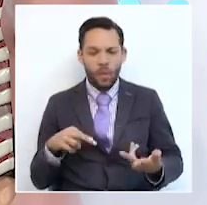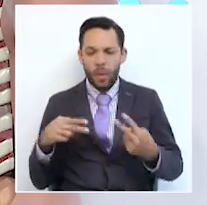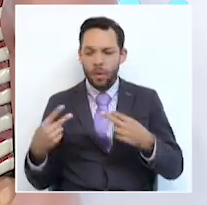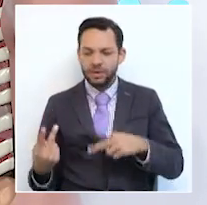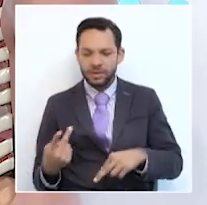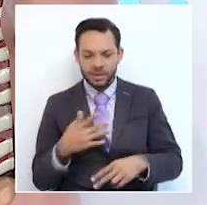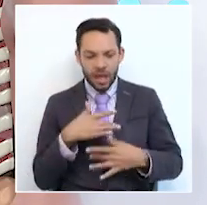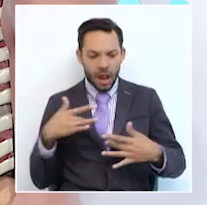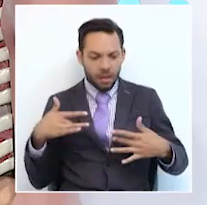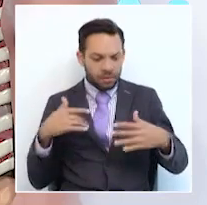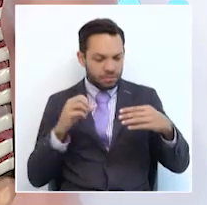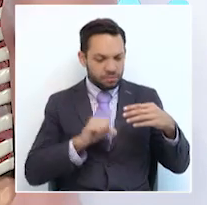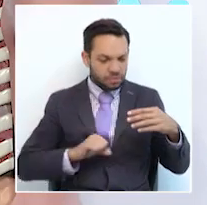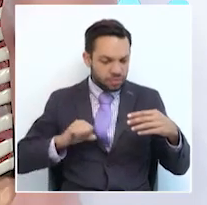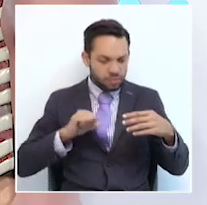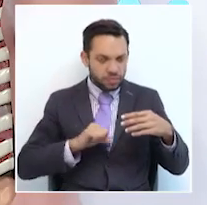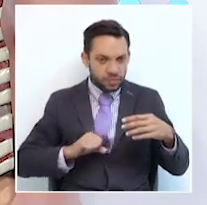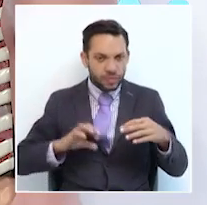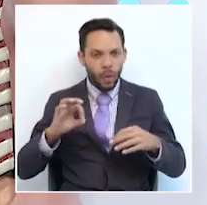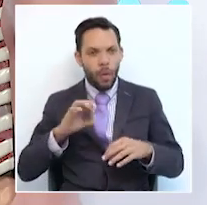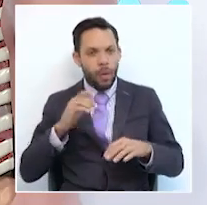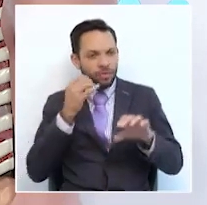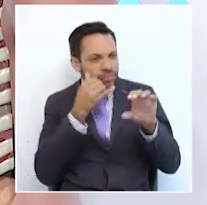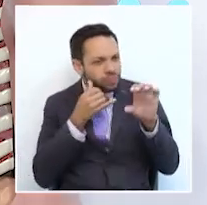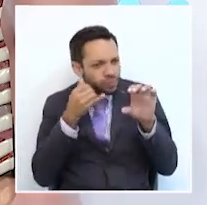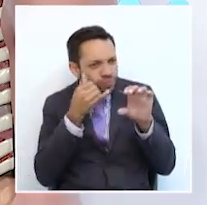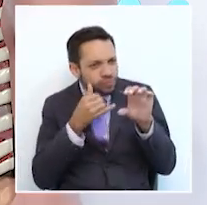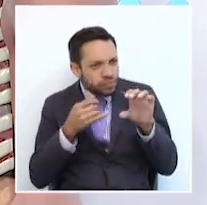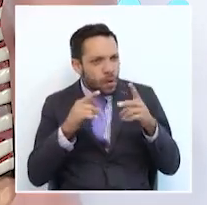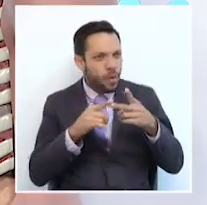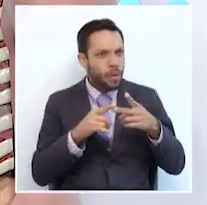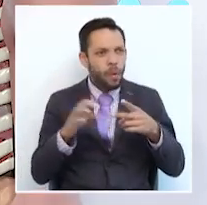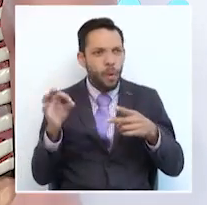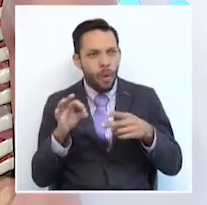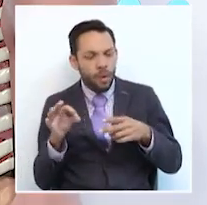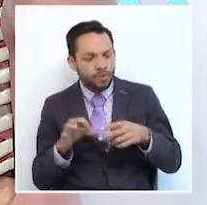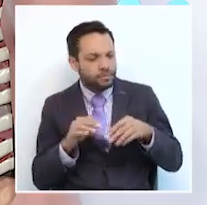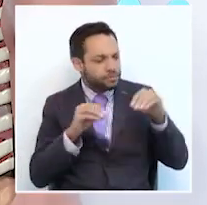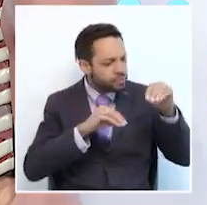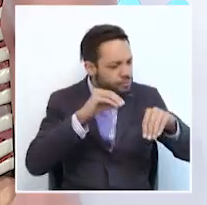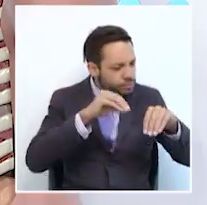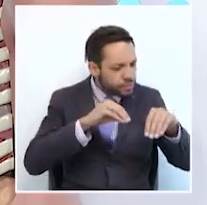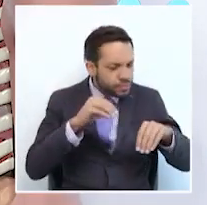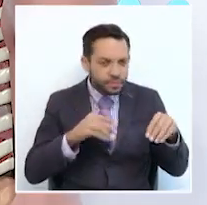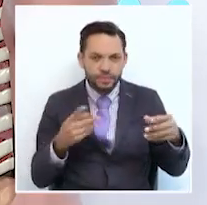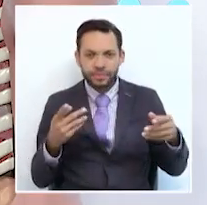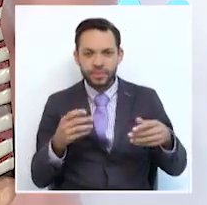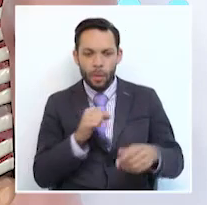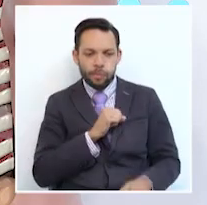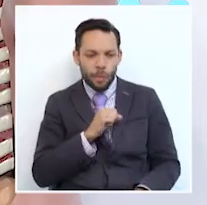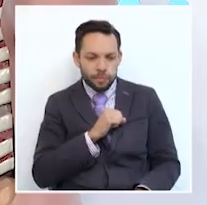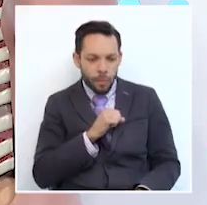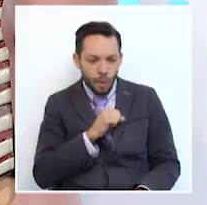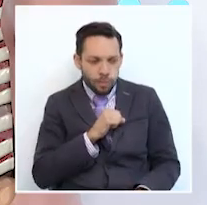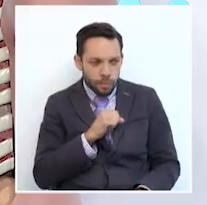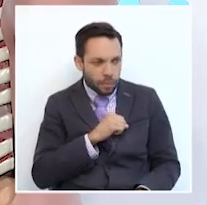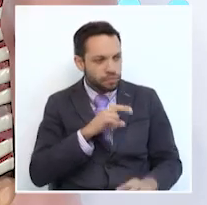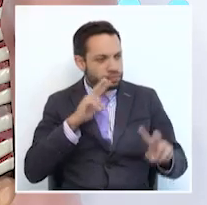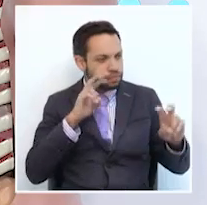que se hagan los exámenes de sangre que pase a ginecología que lo vea el cardiólogo